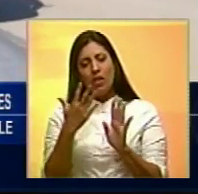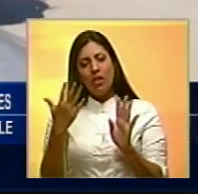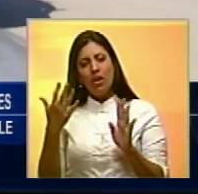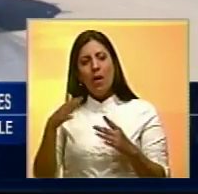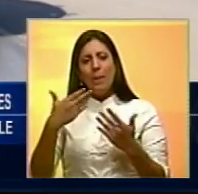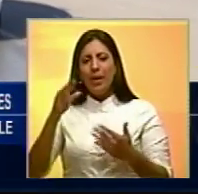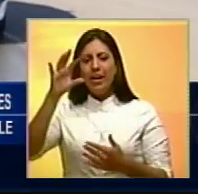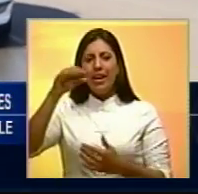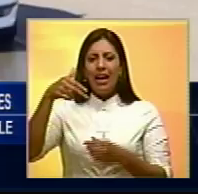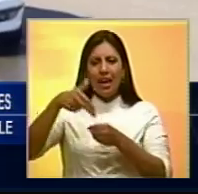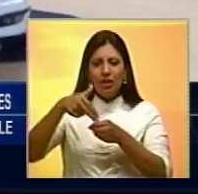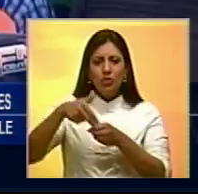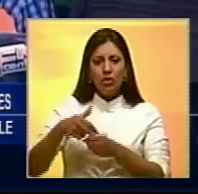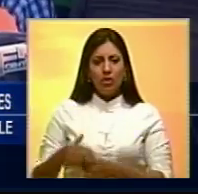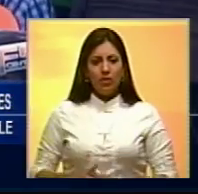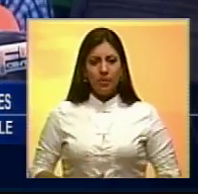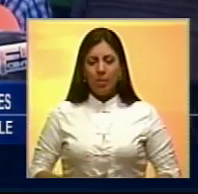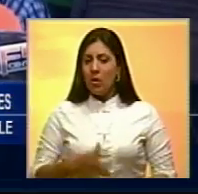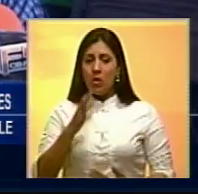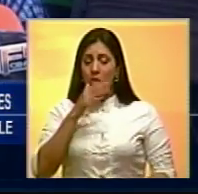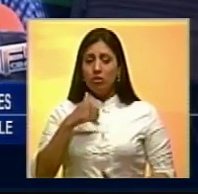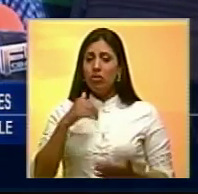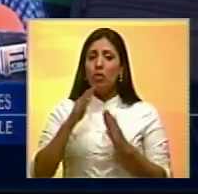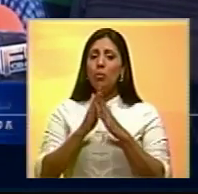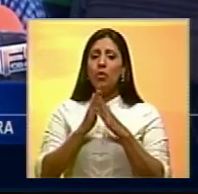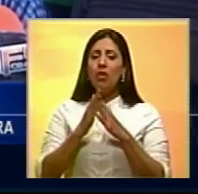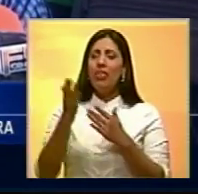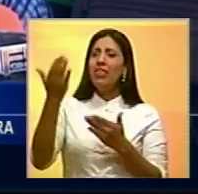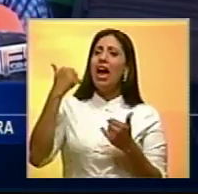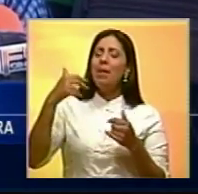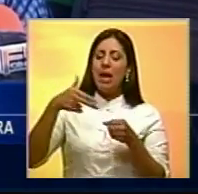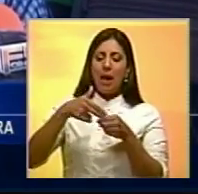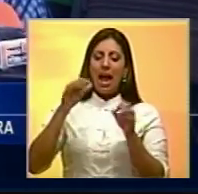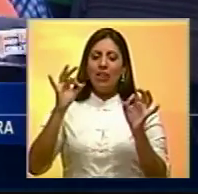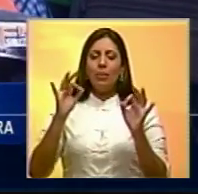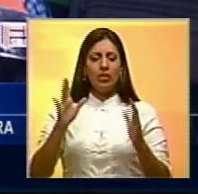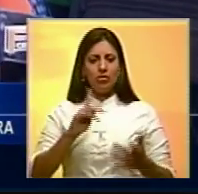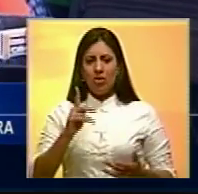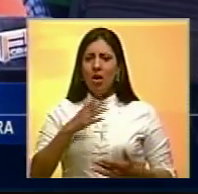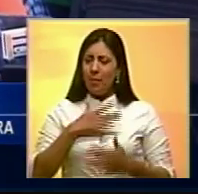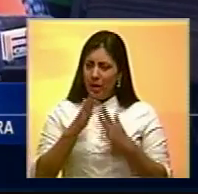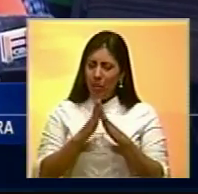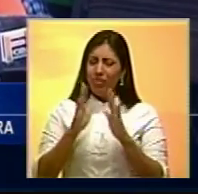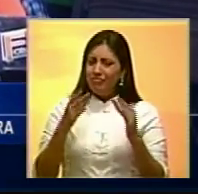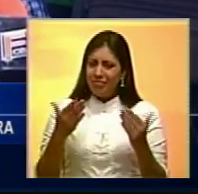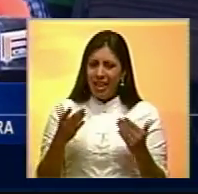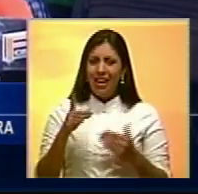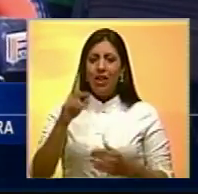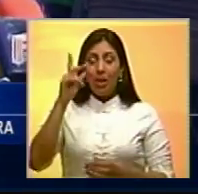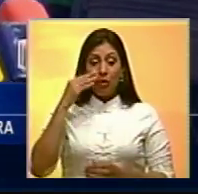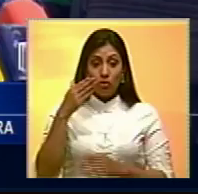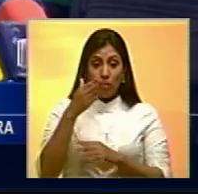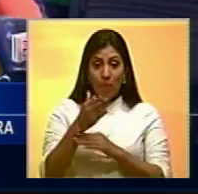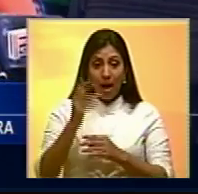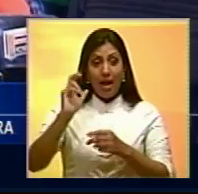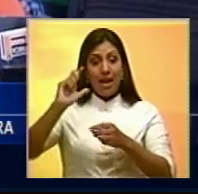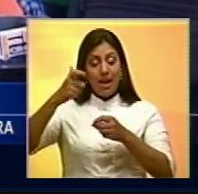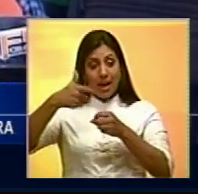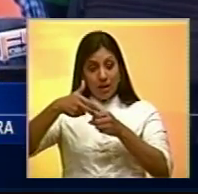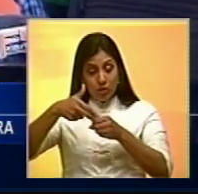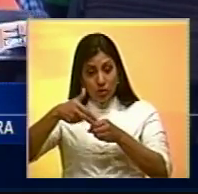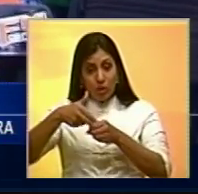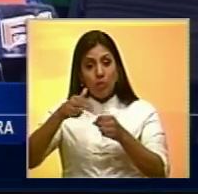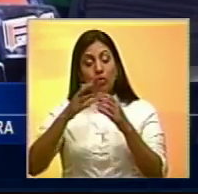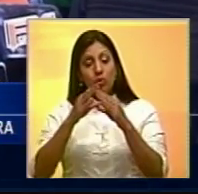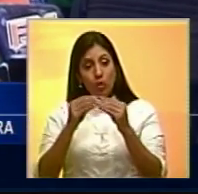para abastecer a sus camiones. No estamos pidiendo que nos den una bomba, pero sí estamos pidiendo que por lo menos cada vez que vamos a echar combustible,